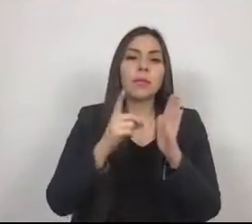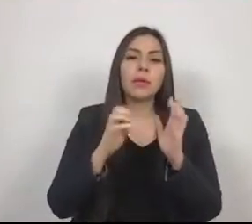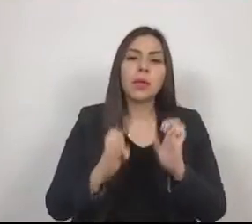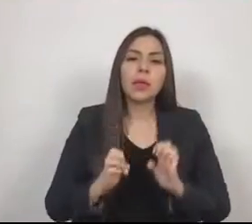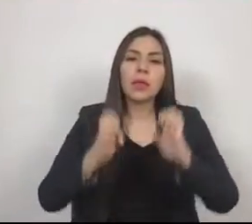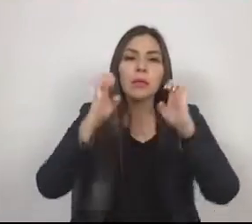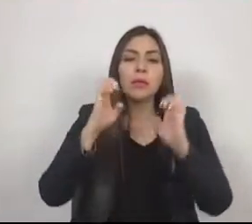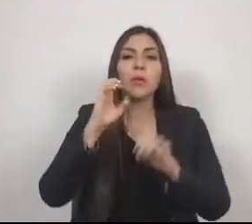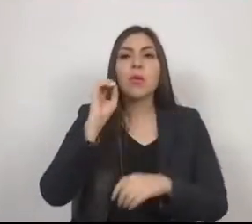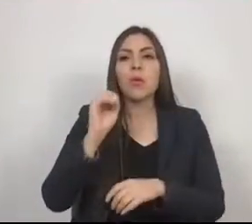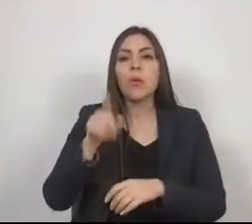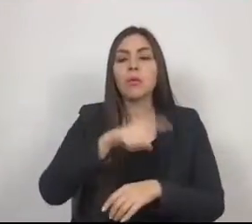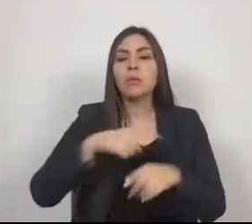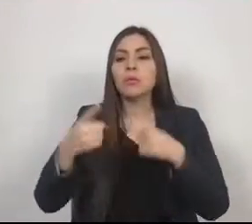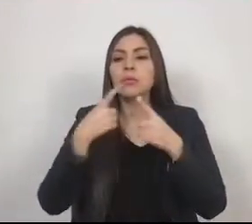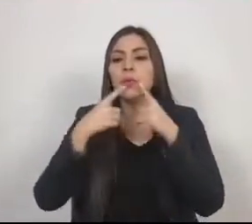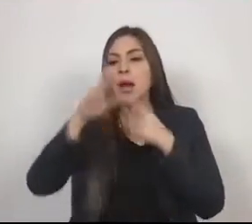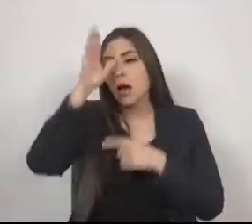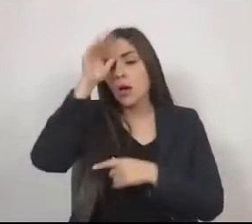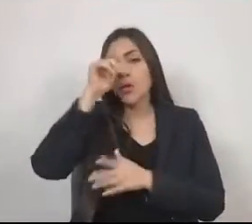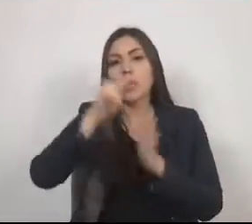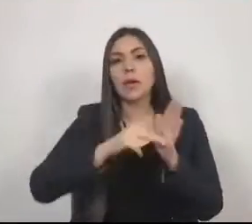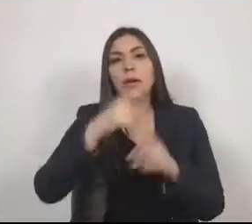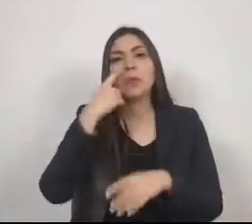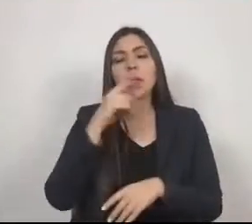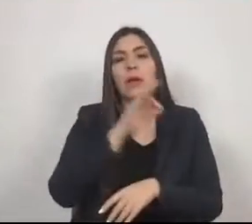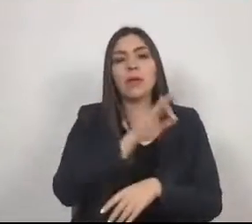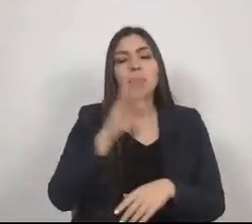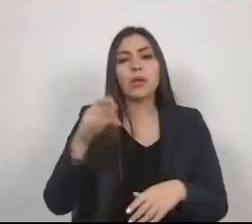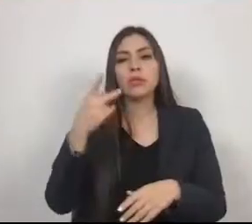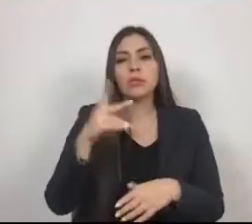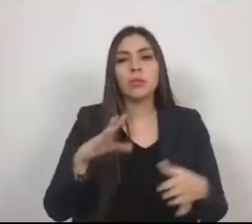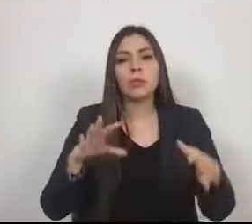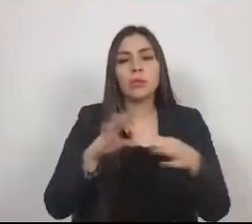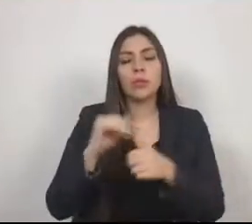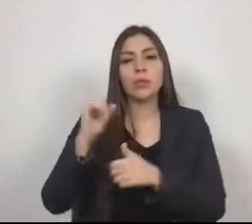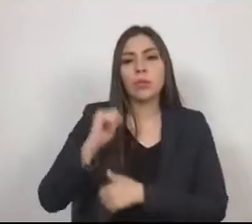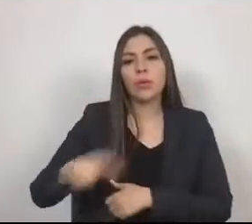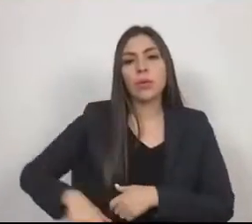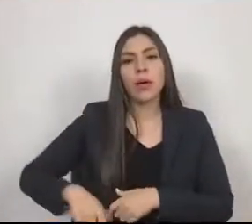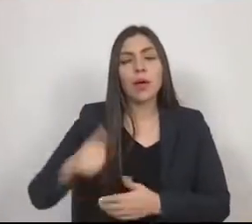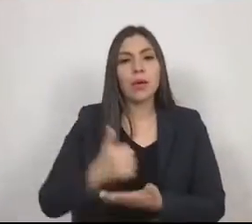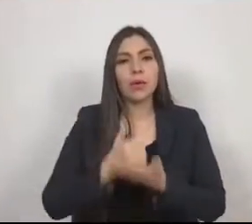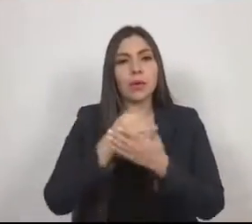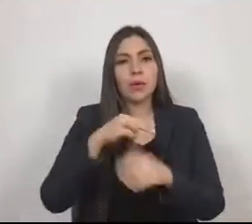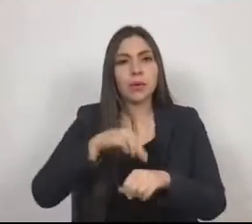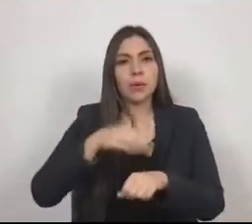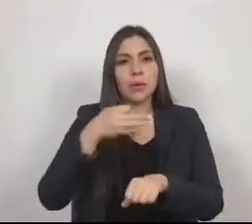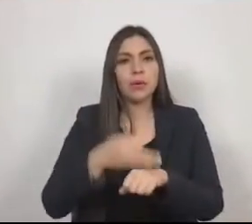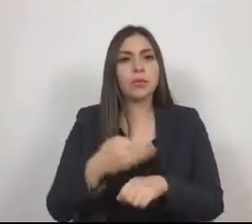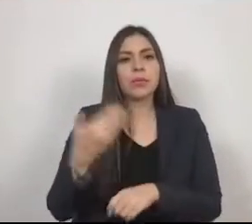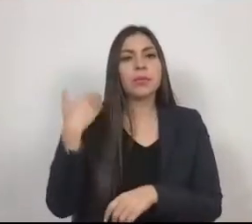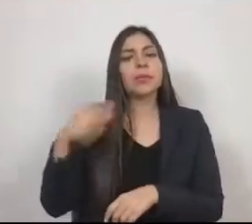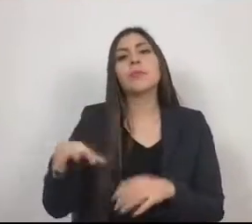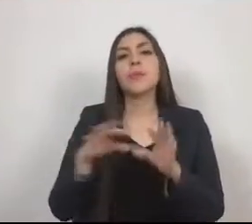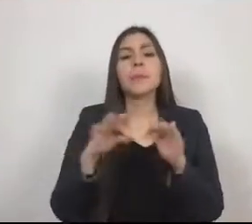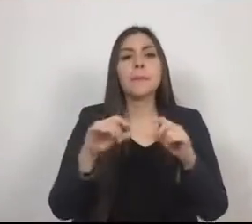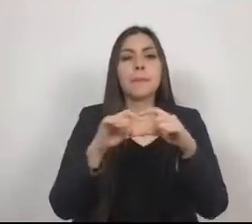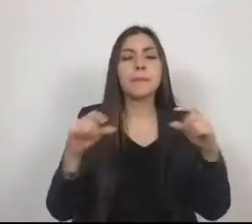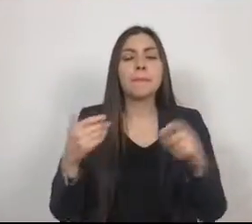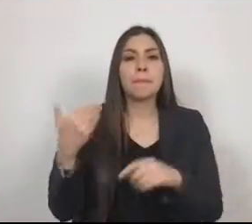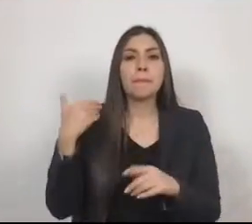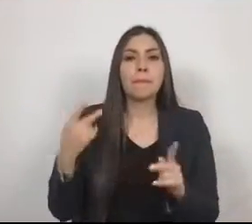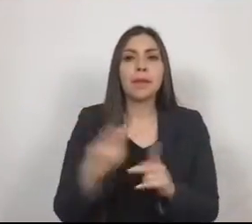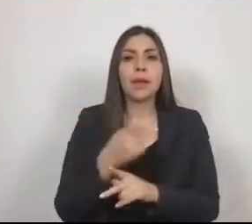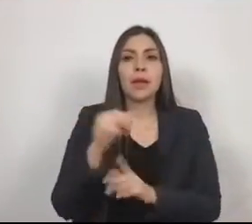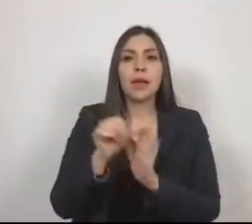actos o convenios que trasciendan al periodo del ayuntamiento. En concordancia con el precepto anunciado en el párrafo anterior, el